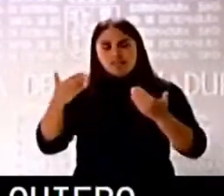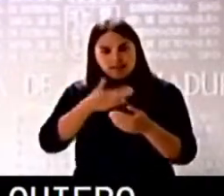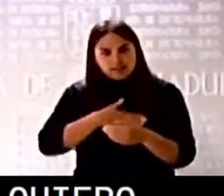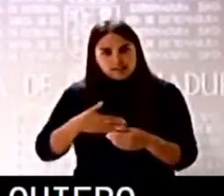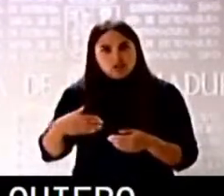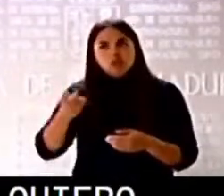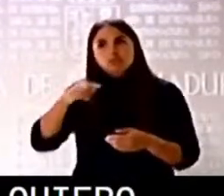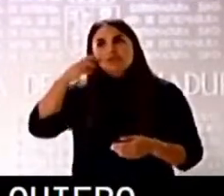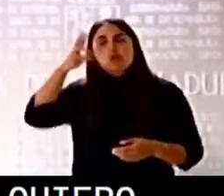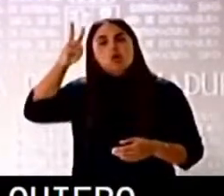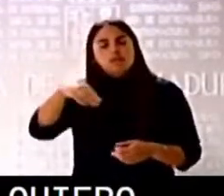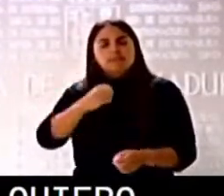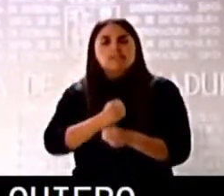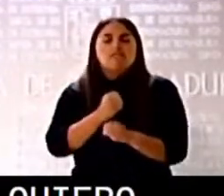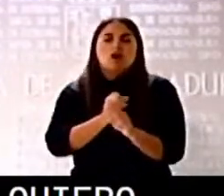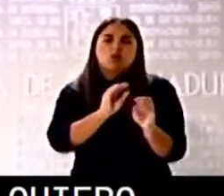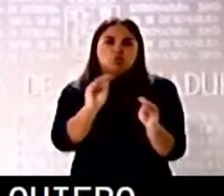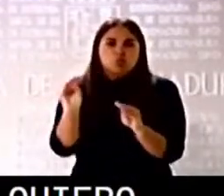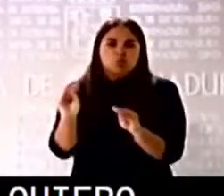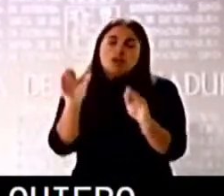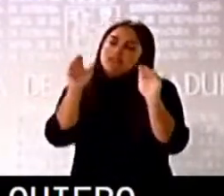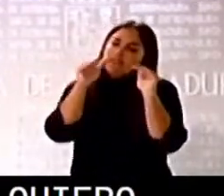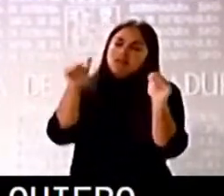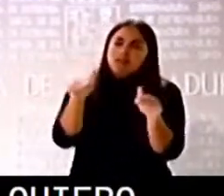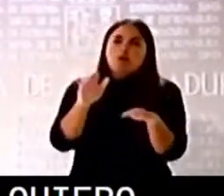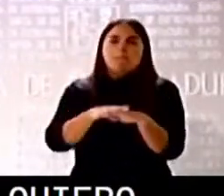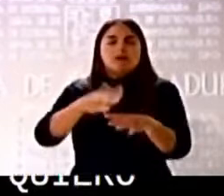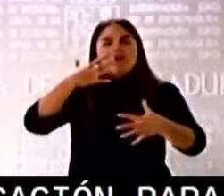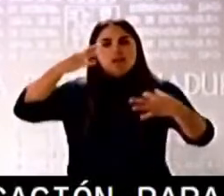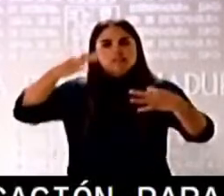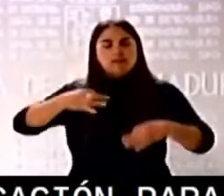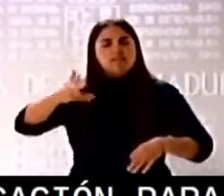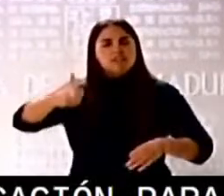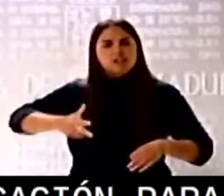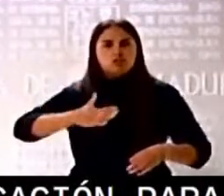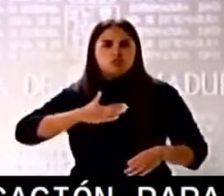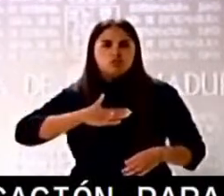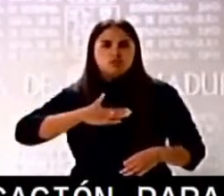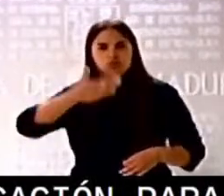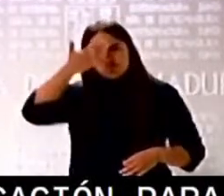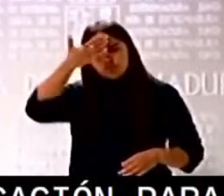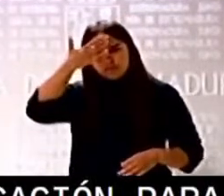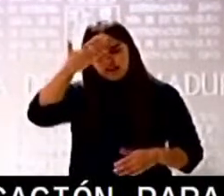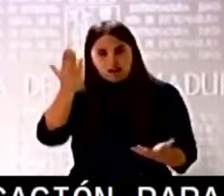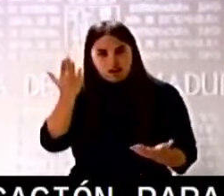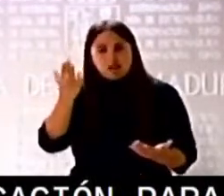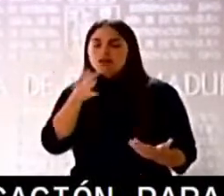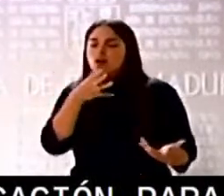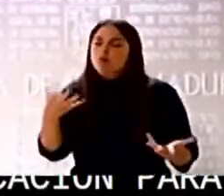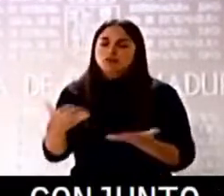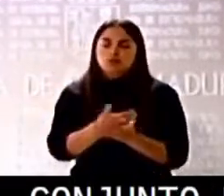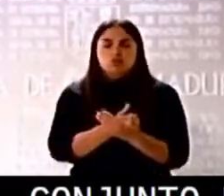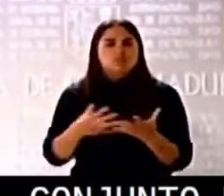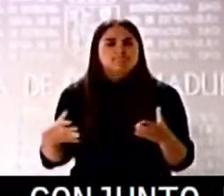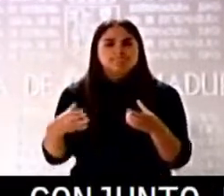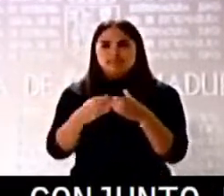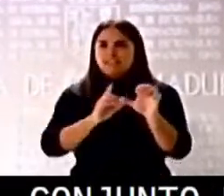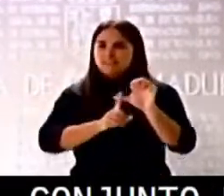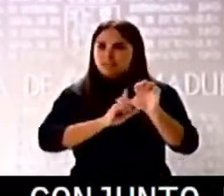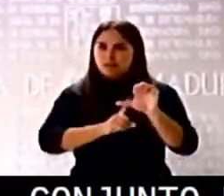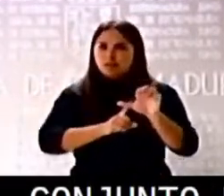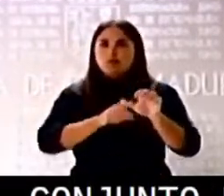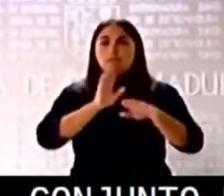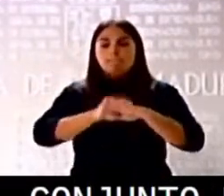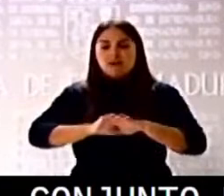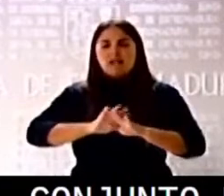y reconocer su trabajo y dedicación para garantizar un derecho fundamental, que es el del conjunto de los extremeños a